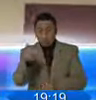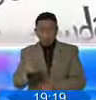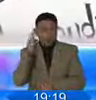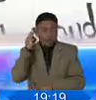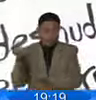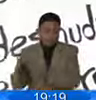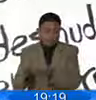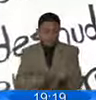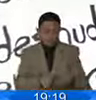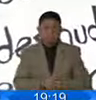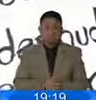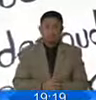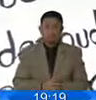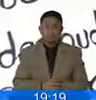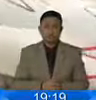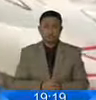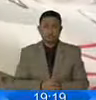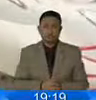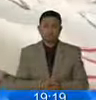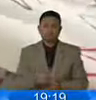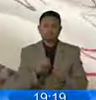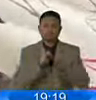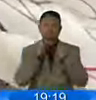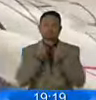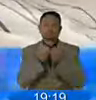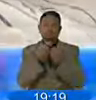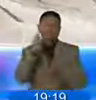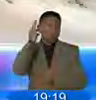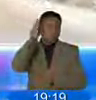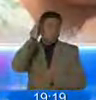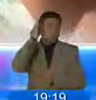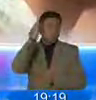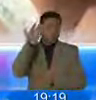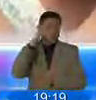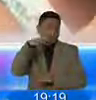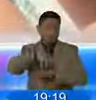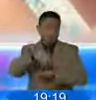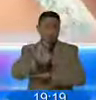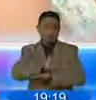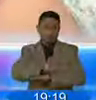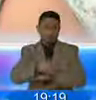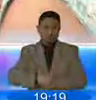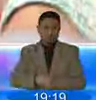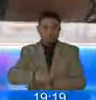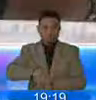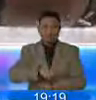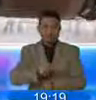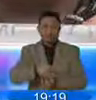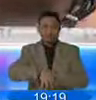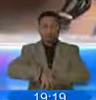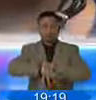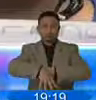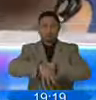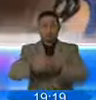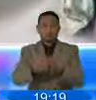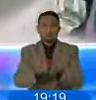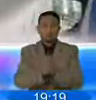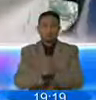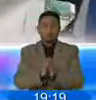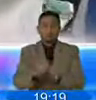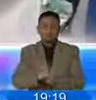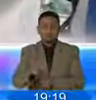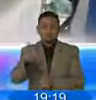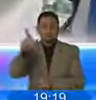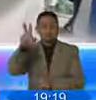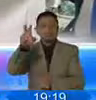las mujeres. Ante estas circunstancias, organizaciones de mujeres de la provincia de Zamora Chinchipe protagonizaron una marcha pidiendo que el caso